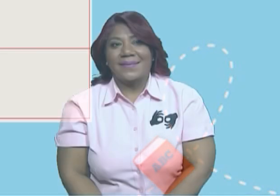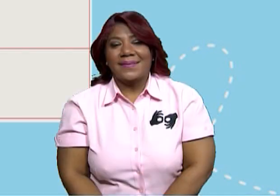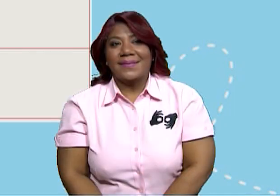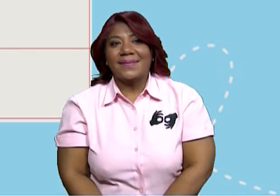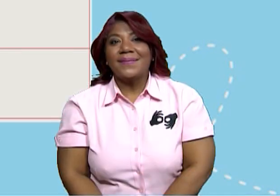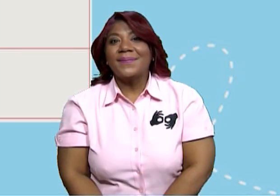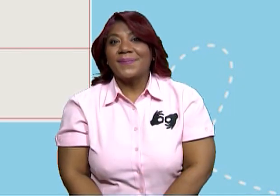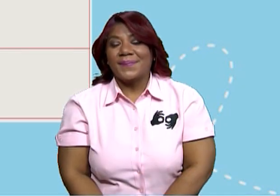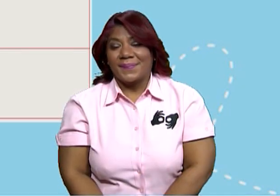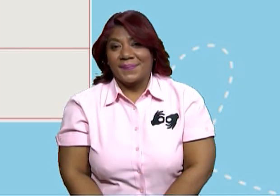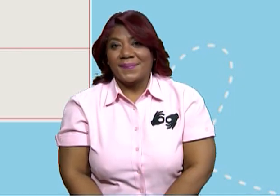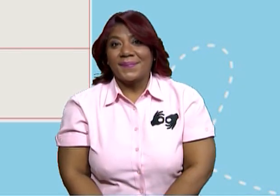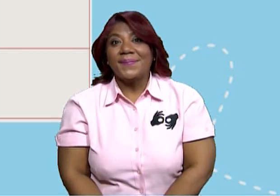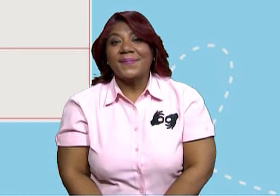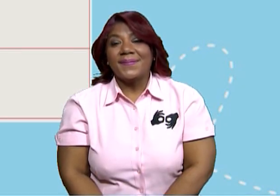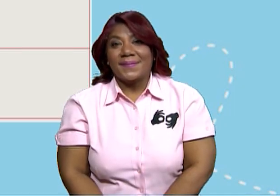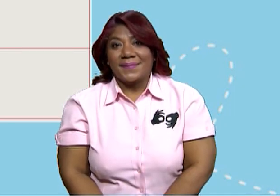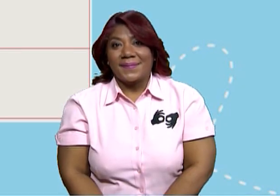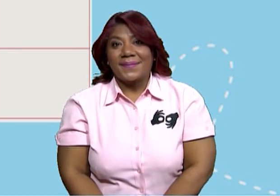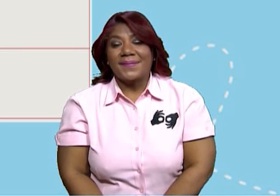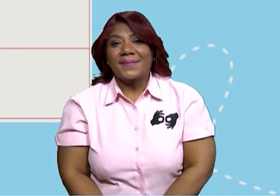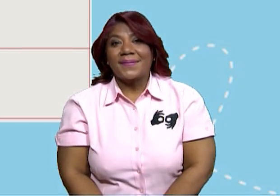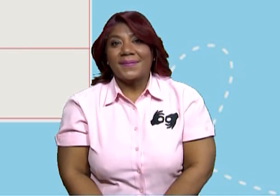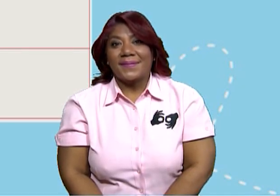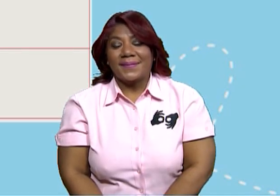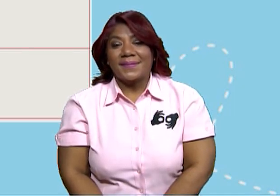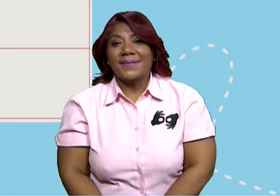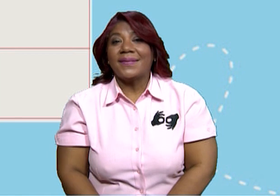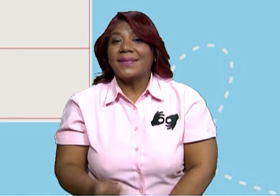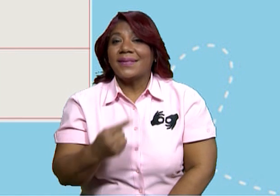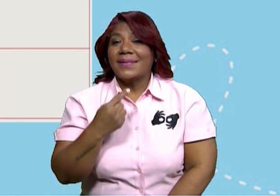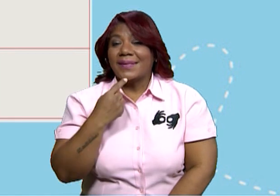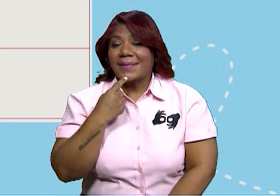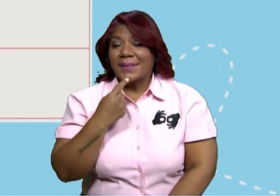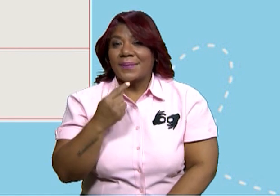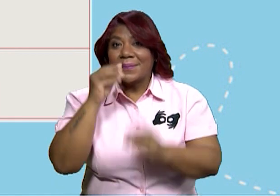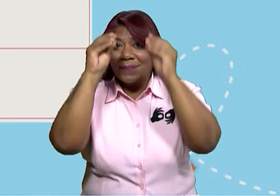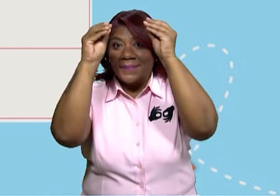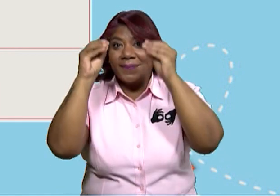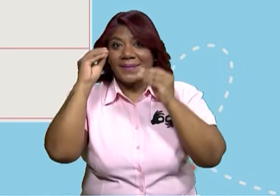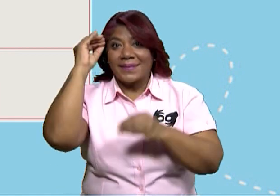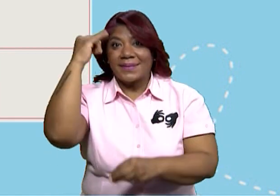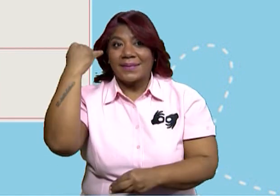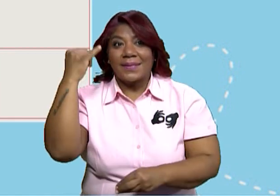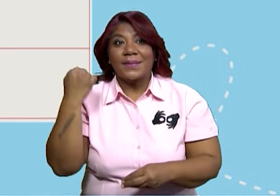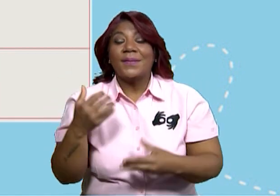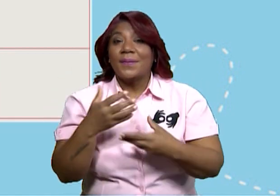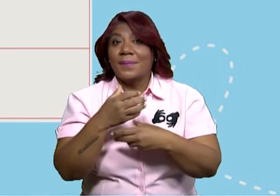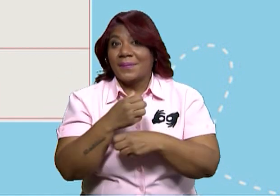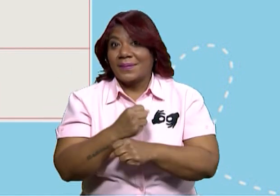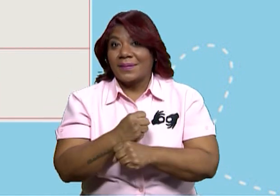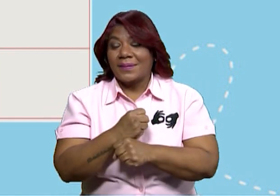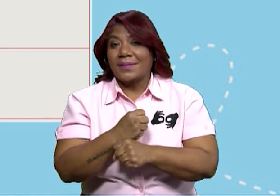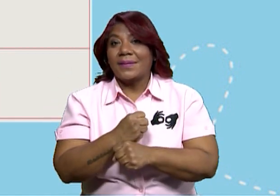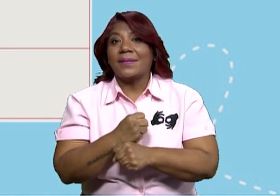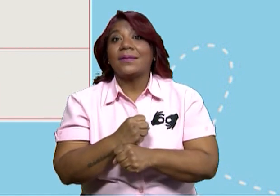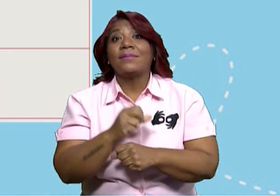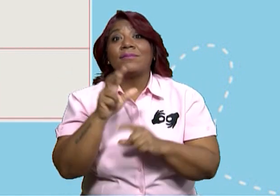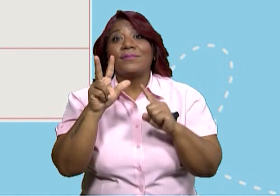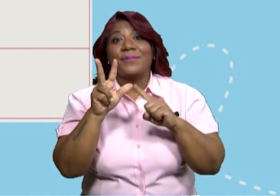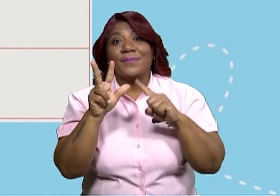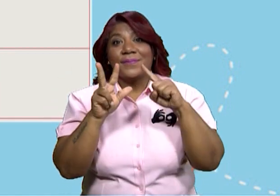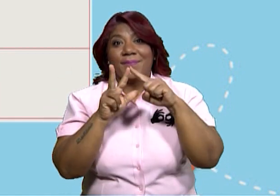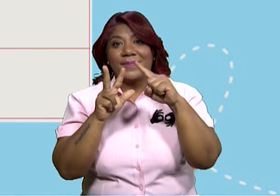Aquí tenemos lo que ya le acabo de mencionar. Vamos a trabajar en el cuento principalmente los